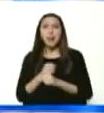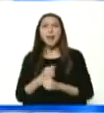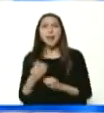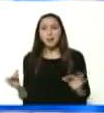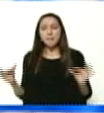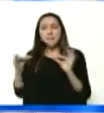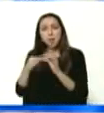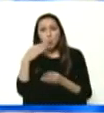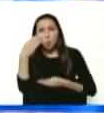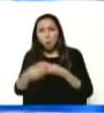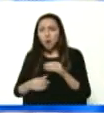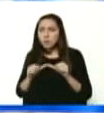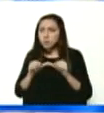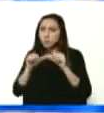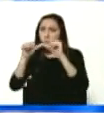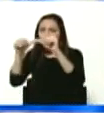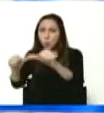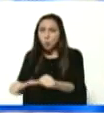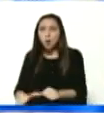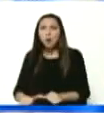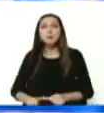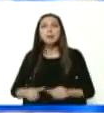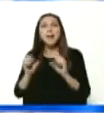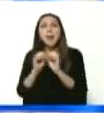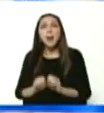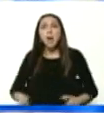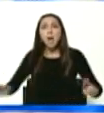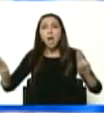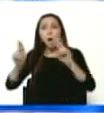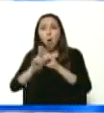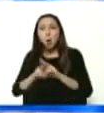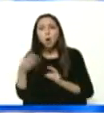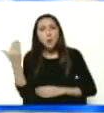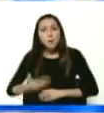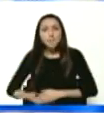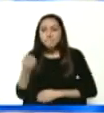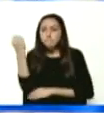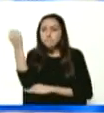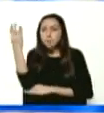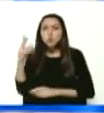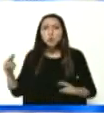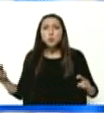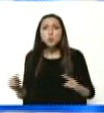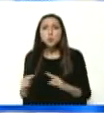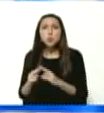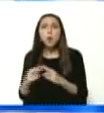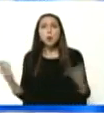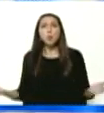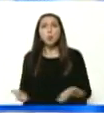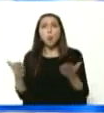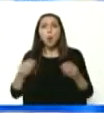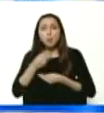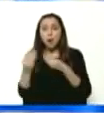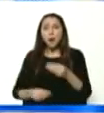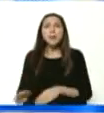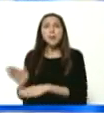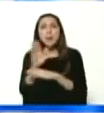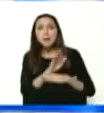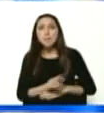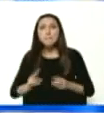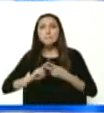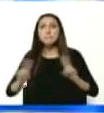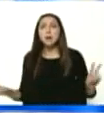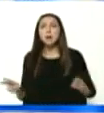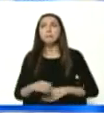que aún tenemos por delante y donde las Naciones Unidas han de ser un foro efectivo de encuentro para la promoción de un entorno de paz y